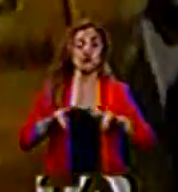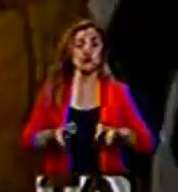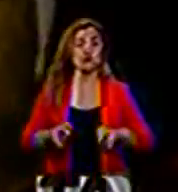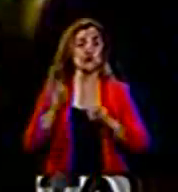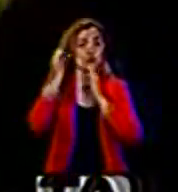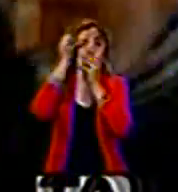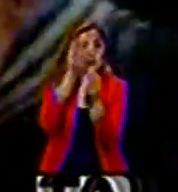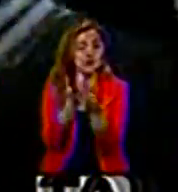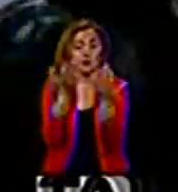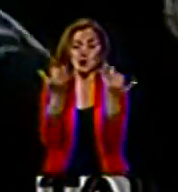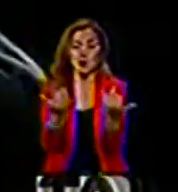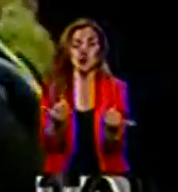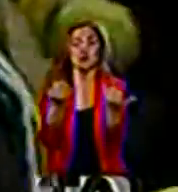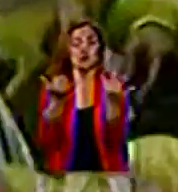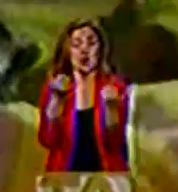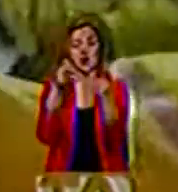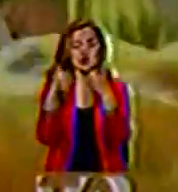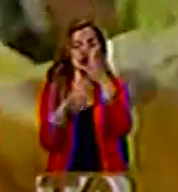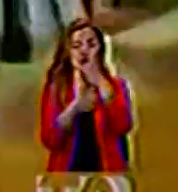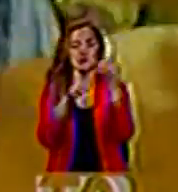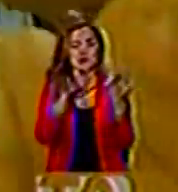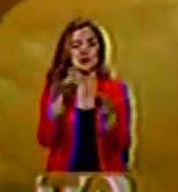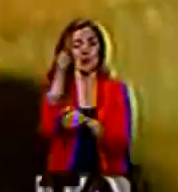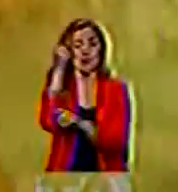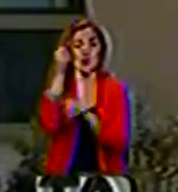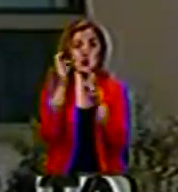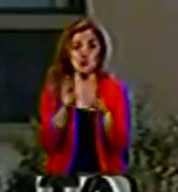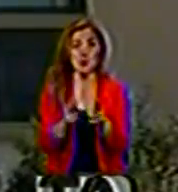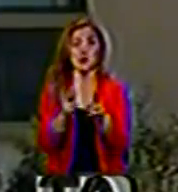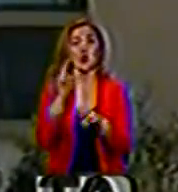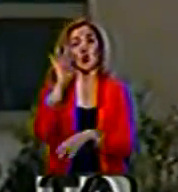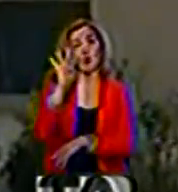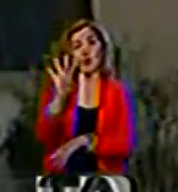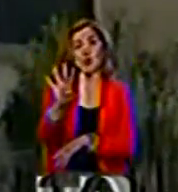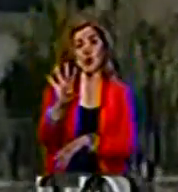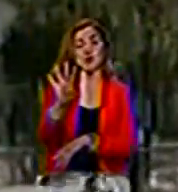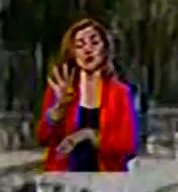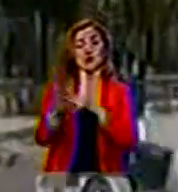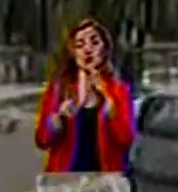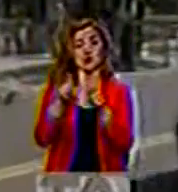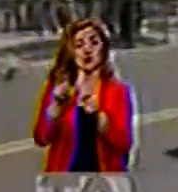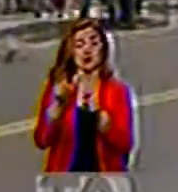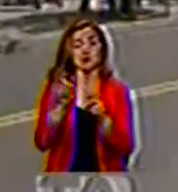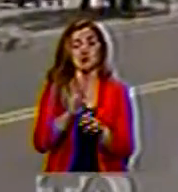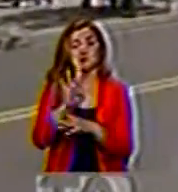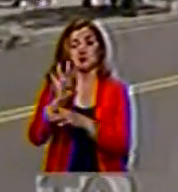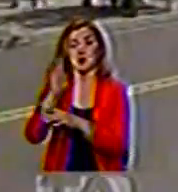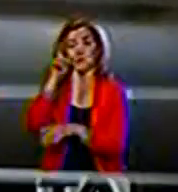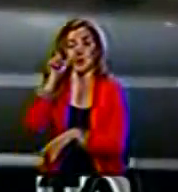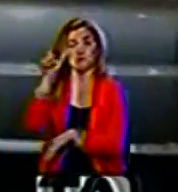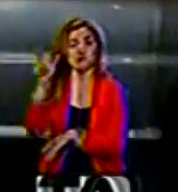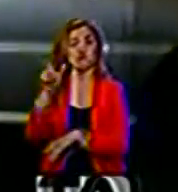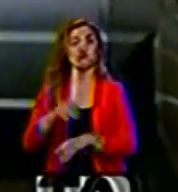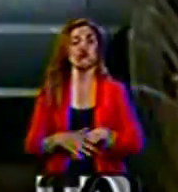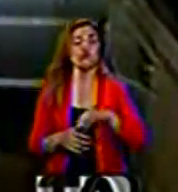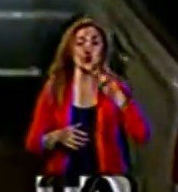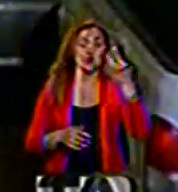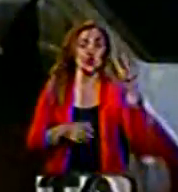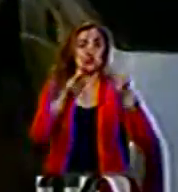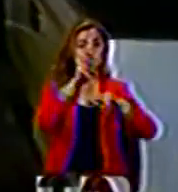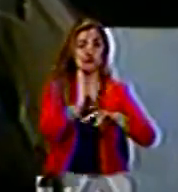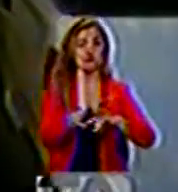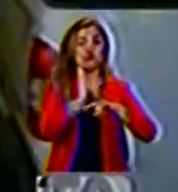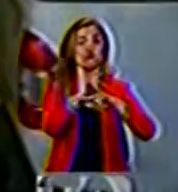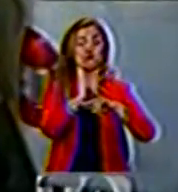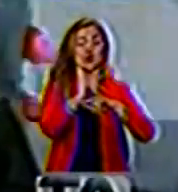Según información actualizada de la Subsecretaría de Derechos Humanos, 4 operadores fueron puestos a manos de la Fiscalía, al igual que